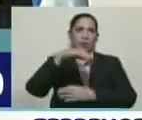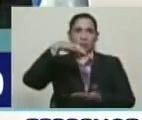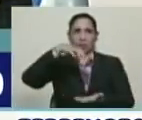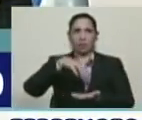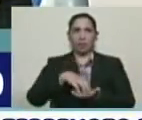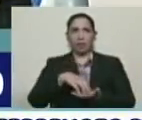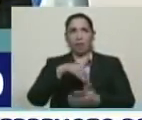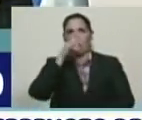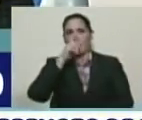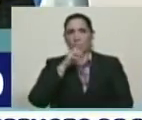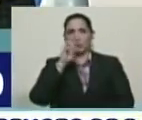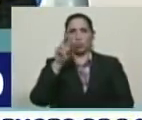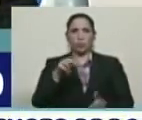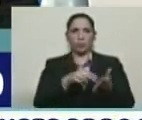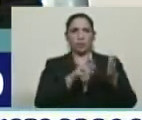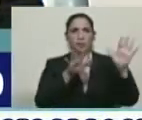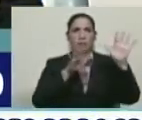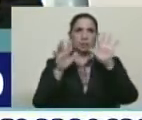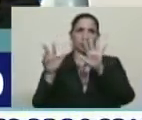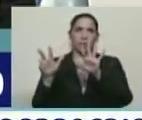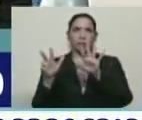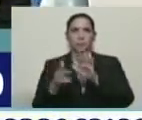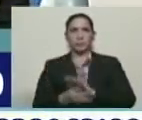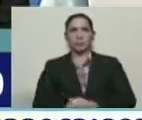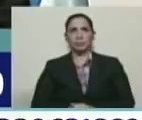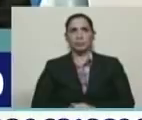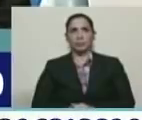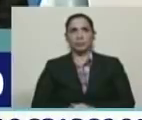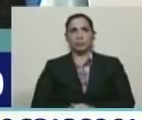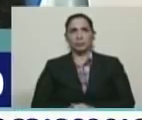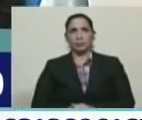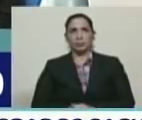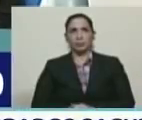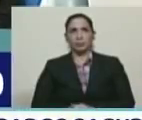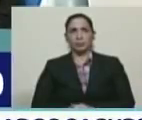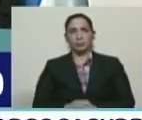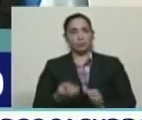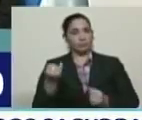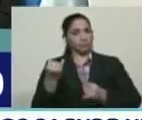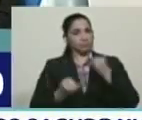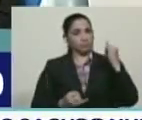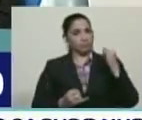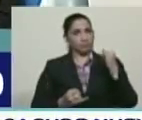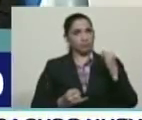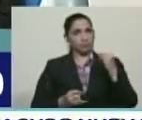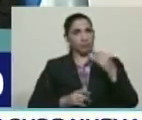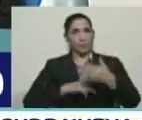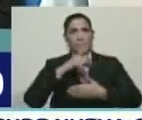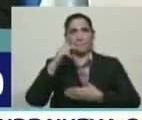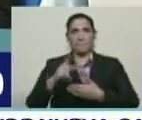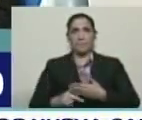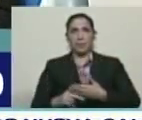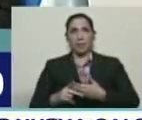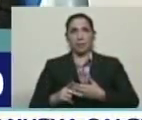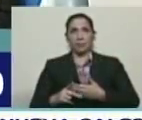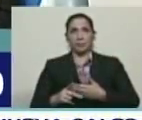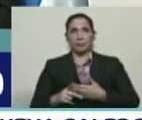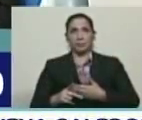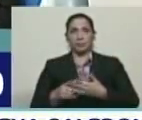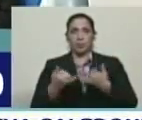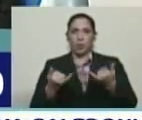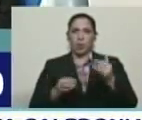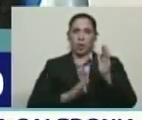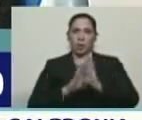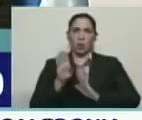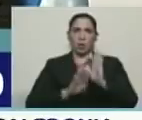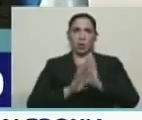va a ser oído y va a ser atendido. Como estamos, pues, ya para terminar en un plan de pleno desarrollo